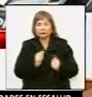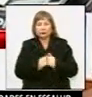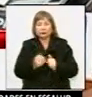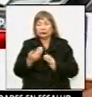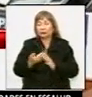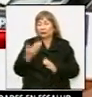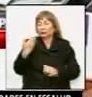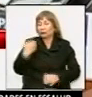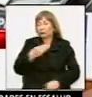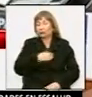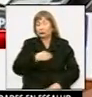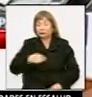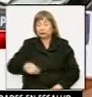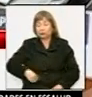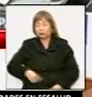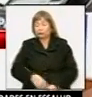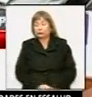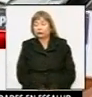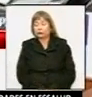anterior ministro,